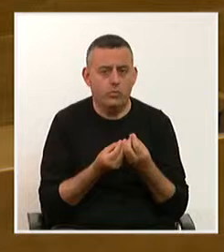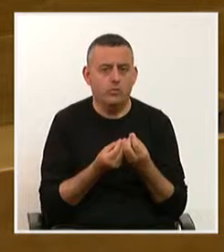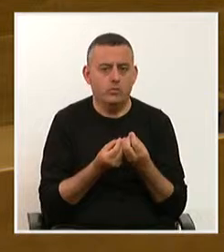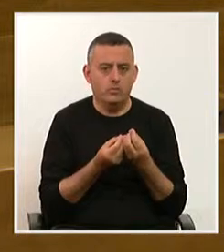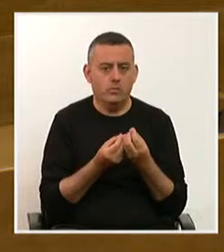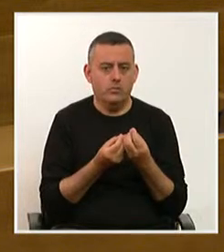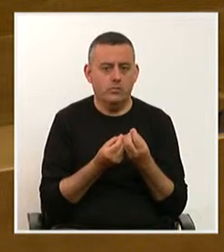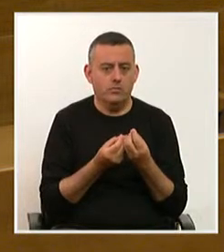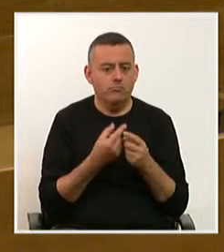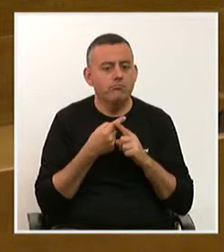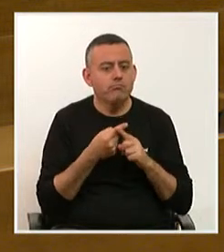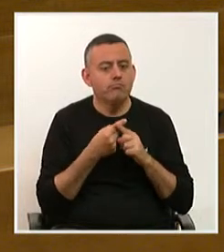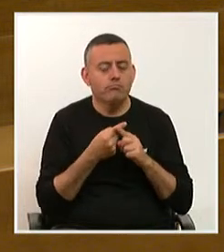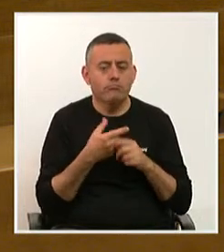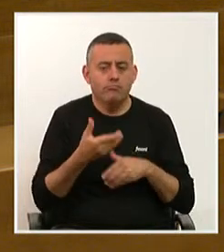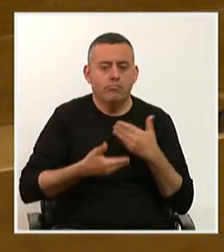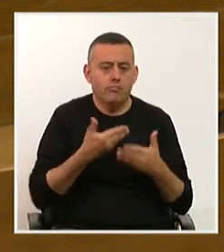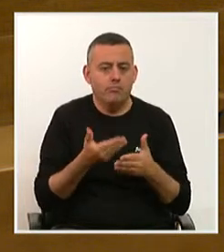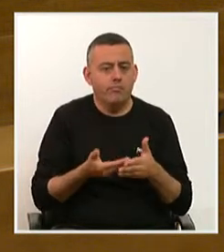segur